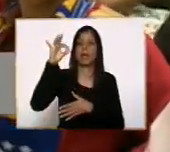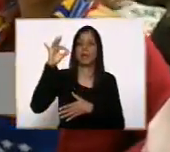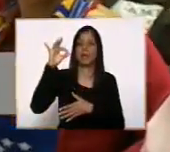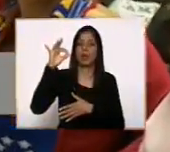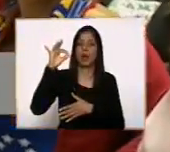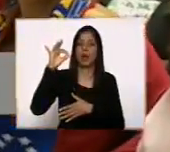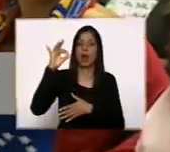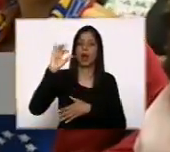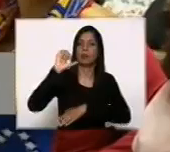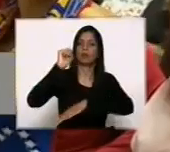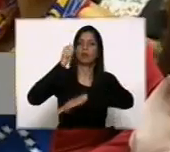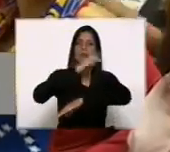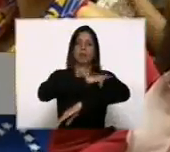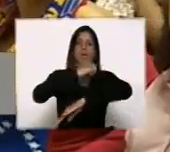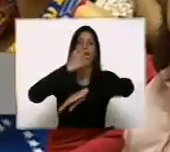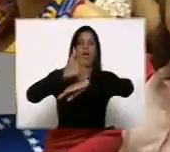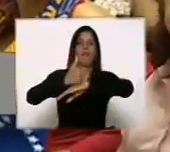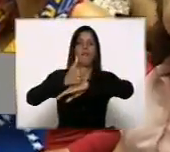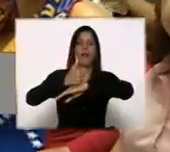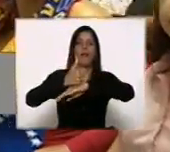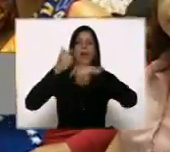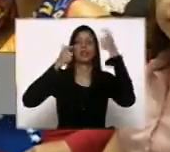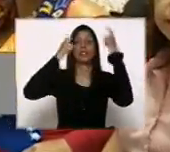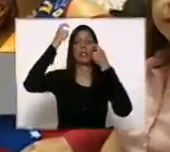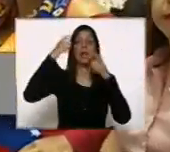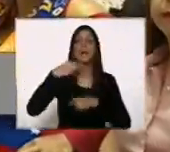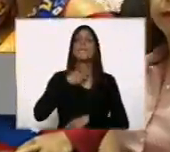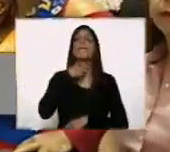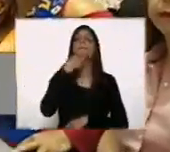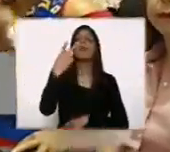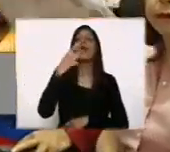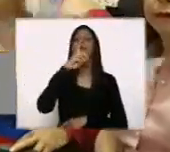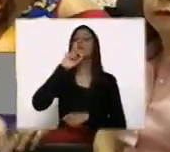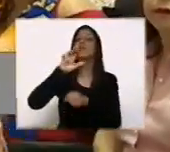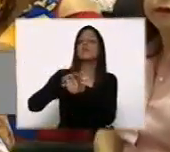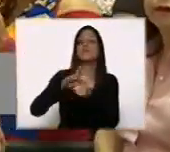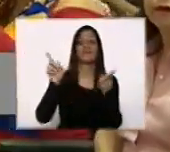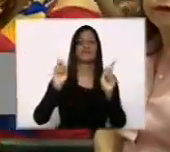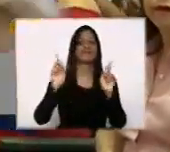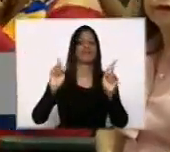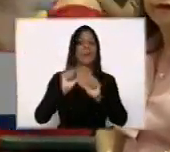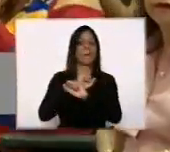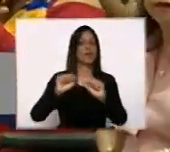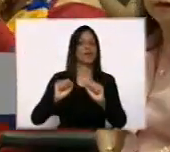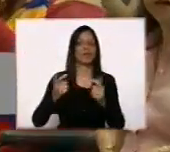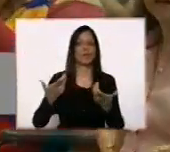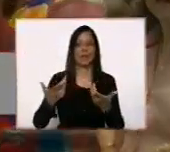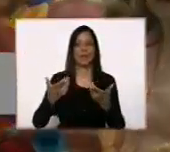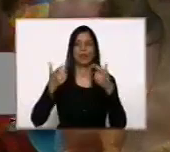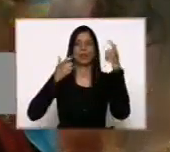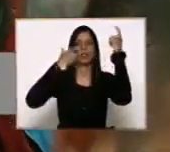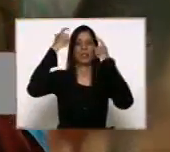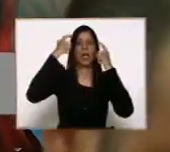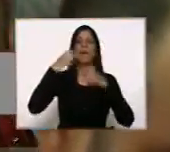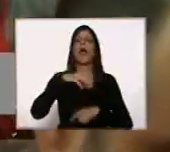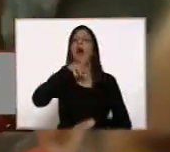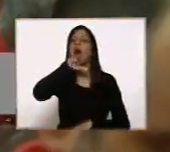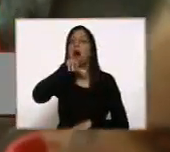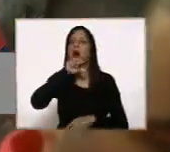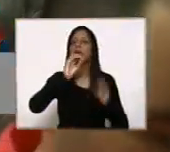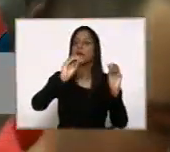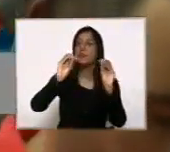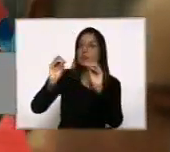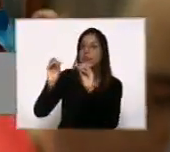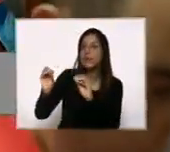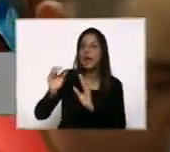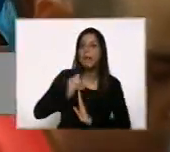Jefe Supremo, la voz de Hugo Chávez, la voz que nos guía, la voz que nos conduce, la voz que